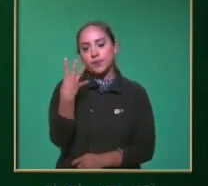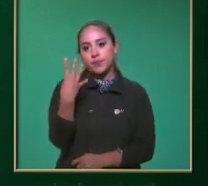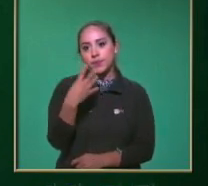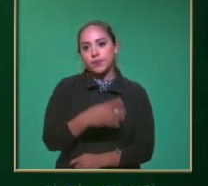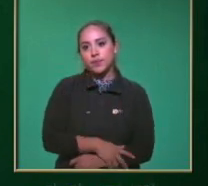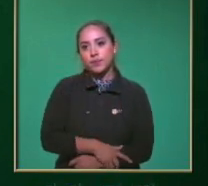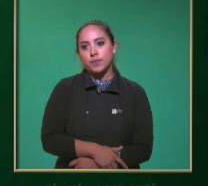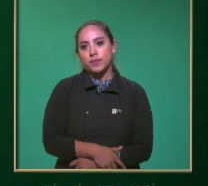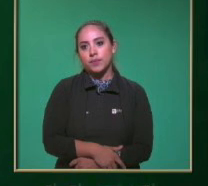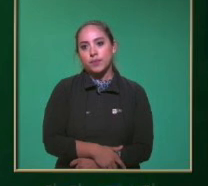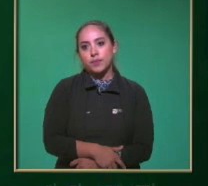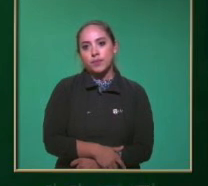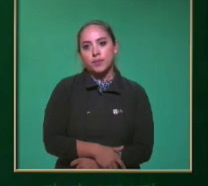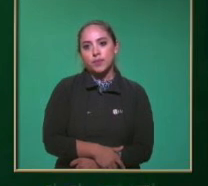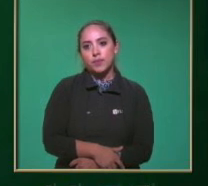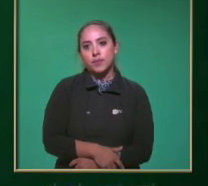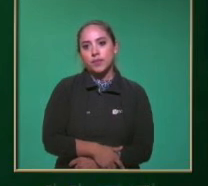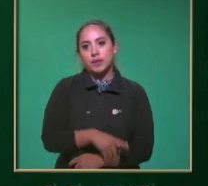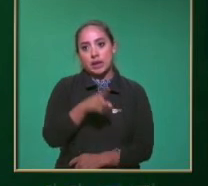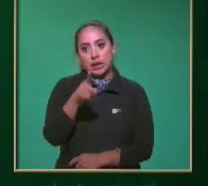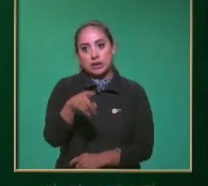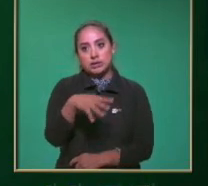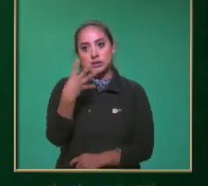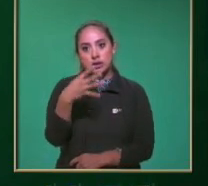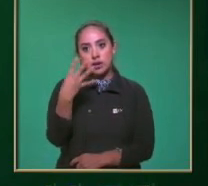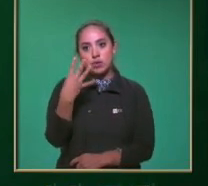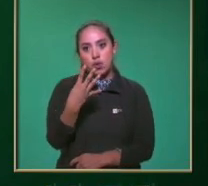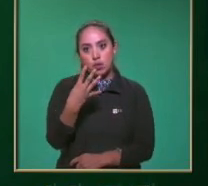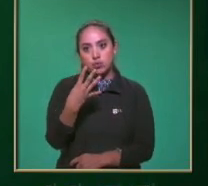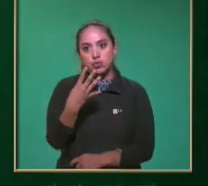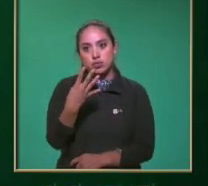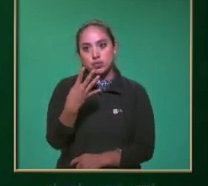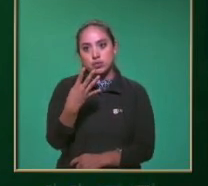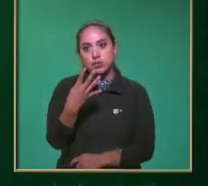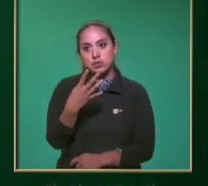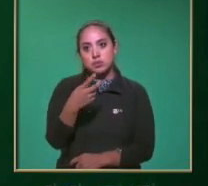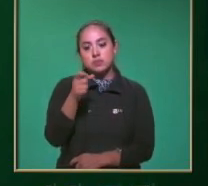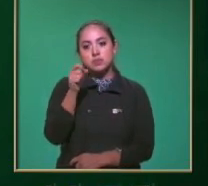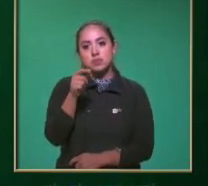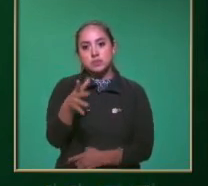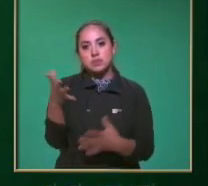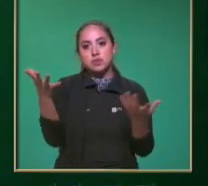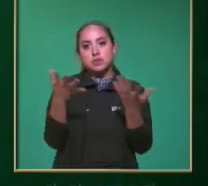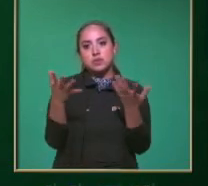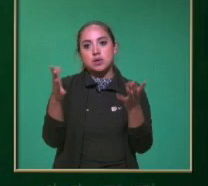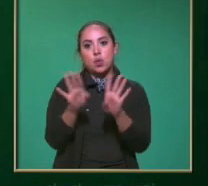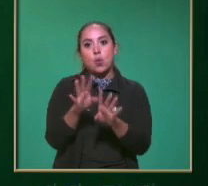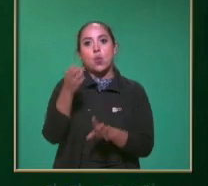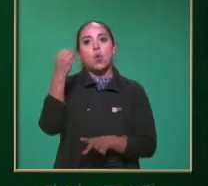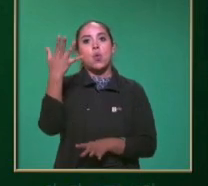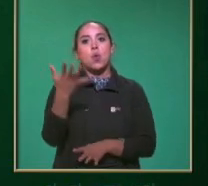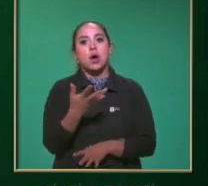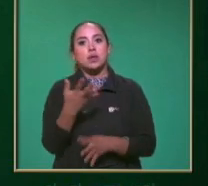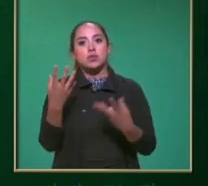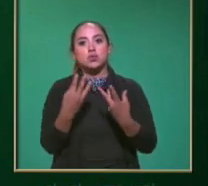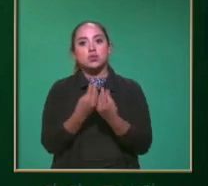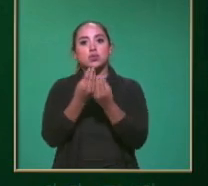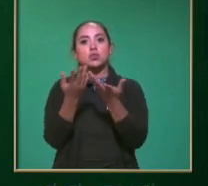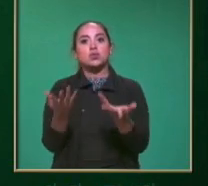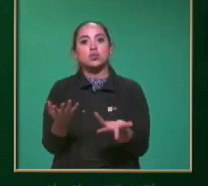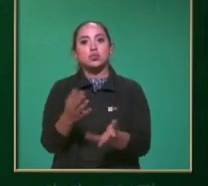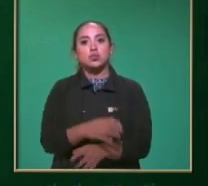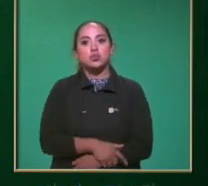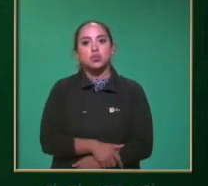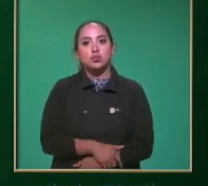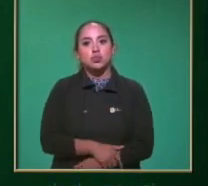Si estas 14 son de Anilú, ¿qué tenemos que hacer para saber cuántas juntaron entre las dos? Pues